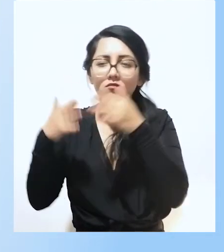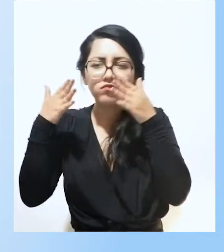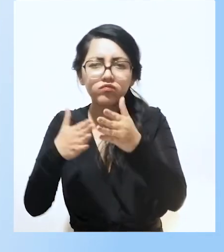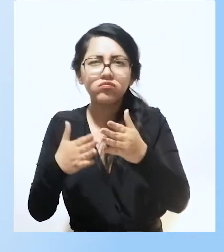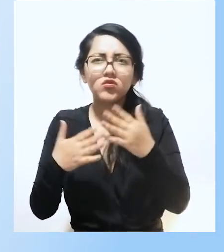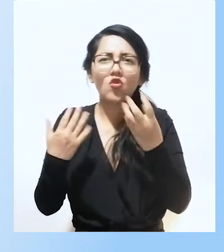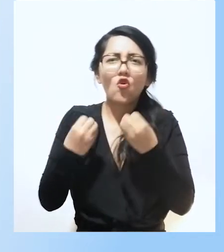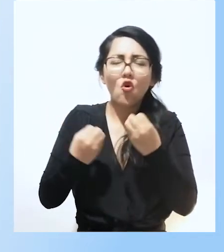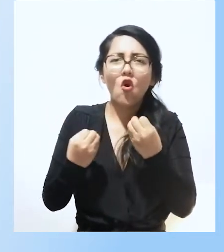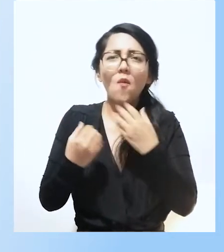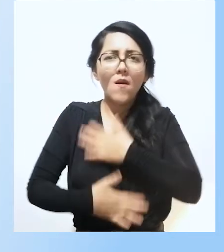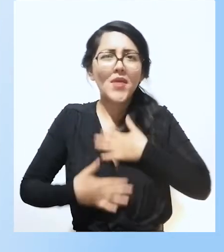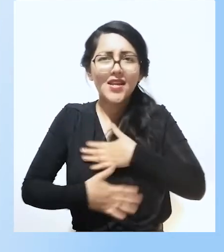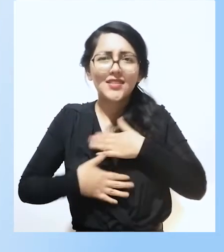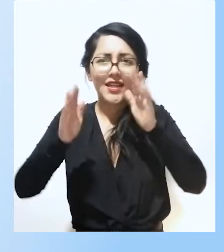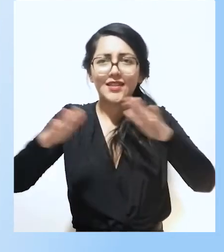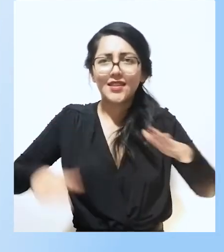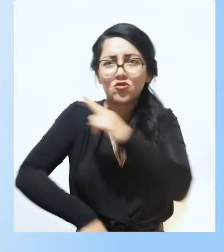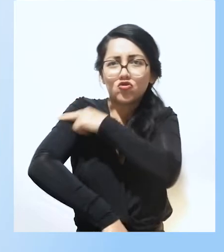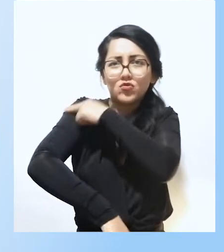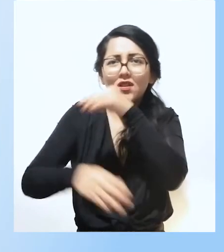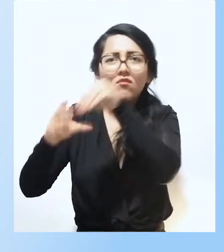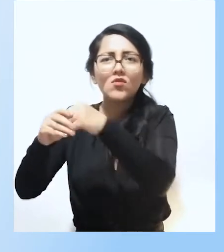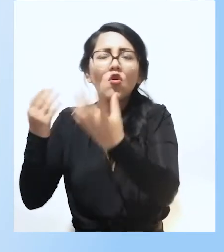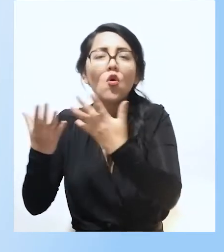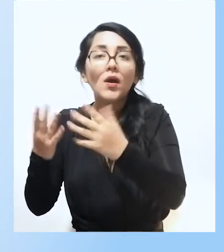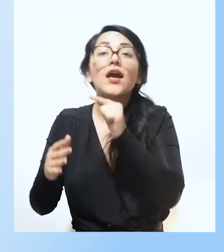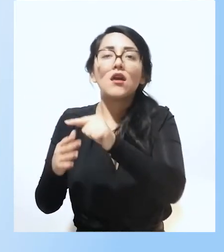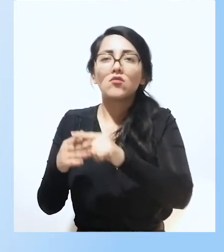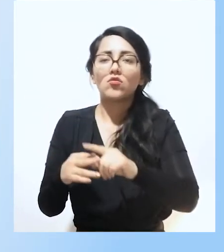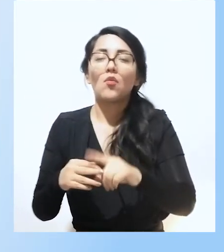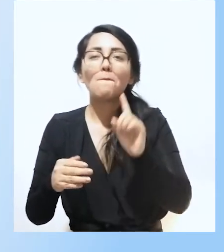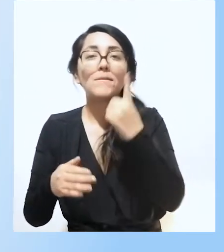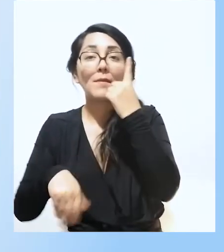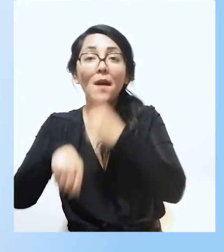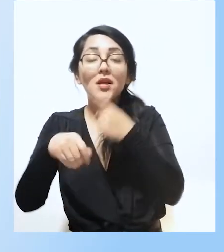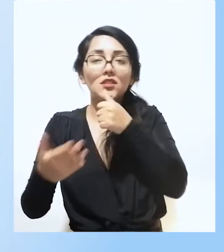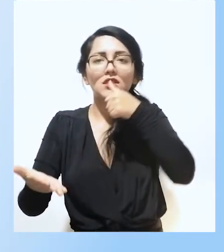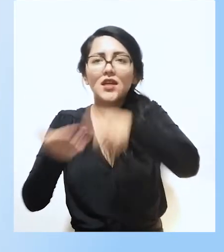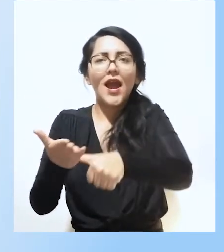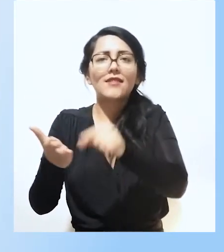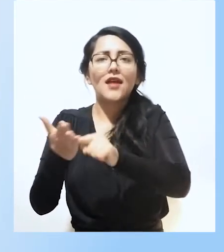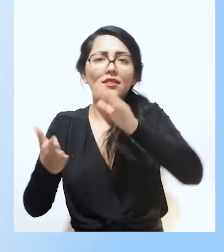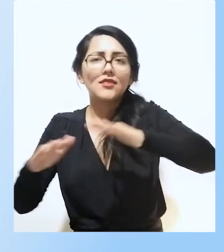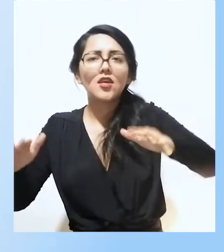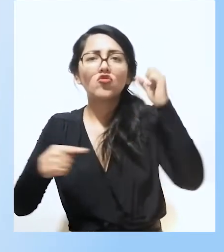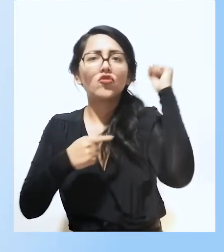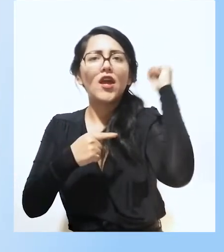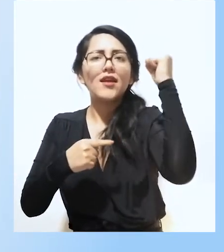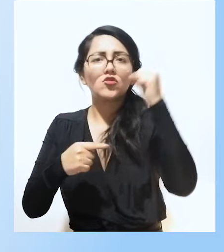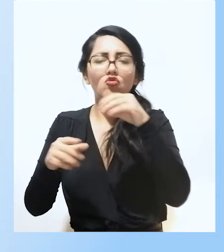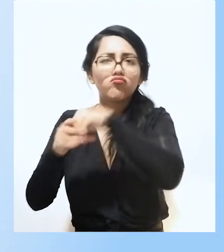niños hospitalizados, redactó lo que se considera la primera Carta de Derechos del Niño Hospitalizado. Entonces,